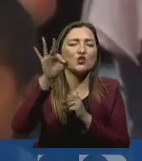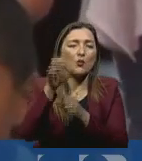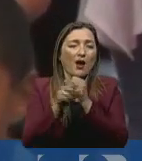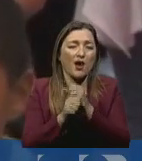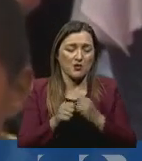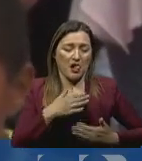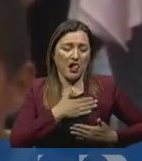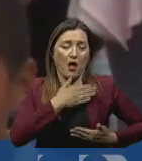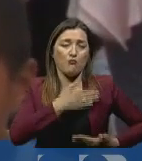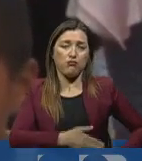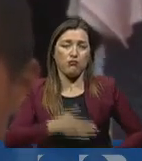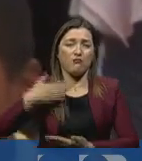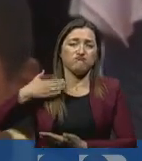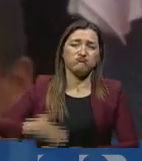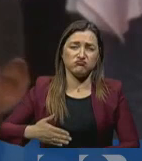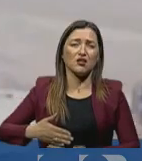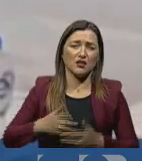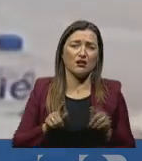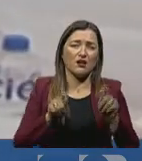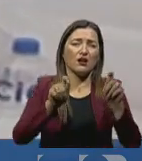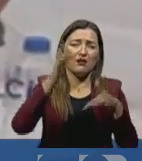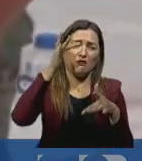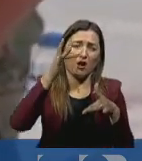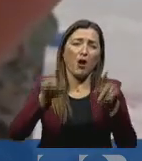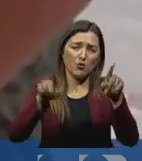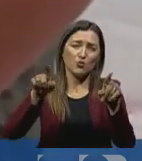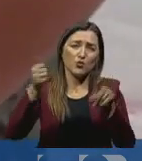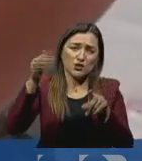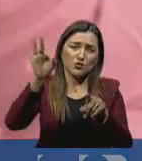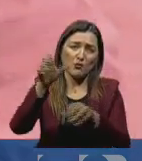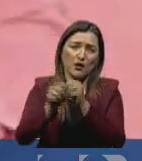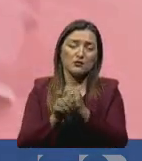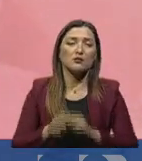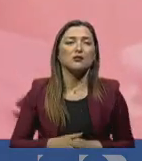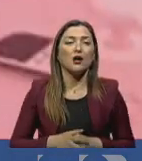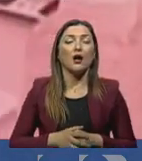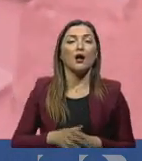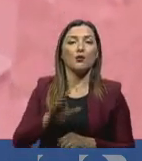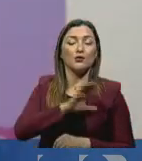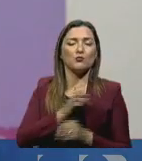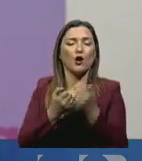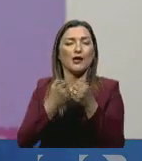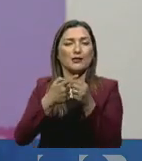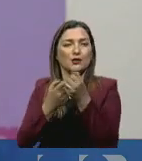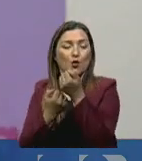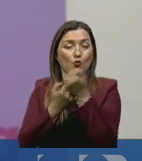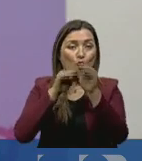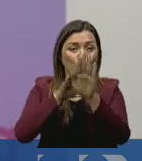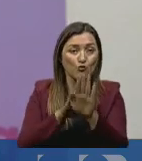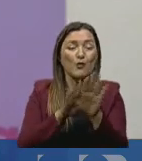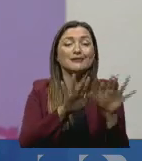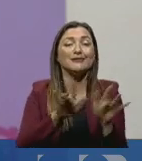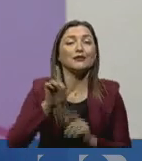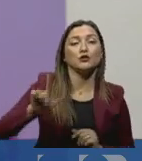la fundación poliugarte contará con el apoyo de la secretaría de salud del municipio de Quito para la actividad pero adicionalmente